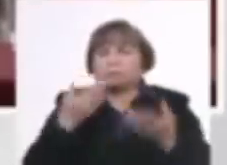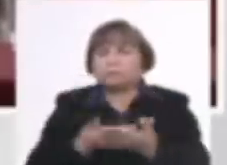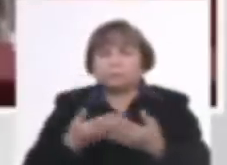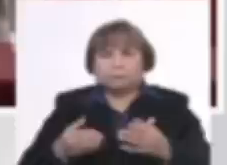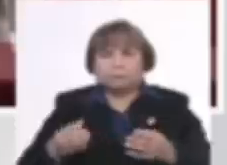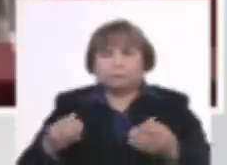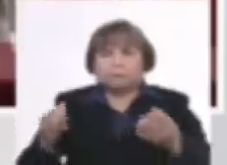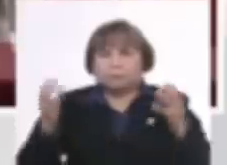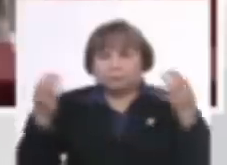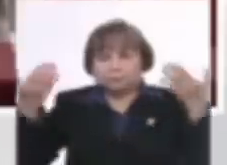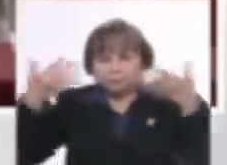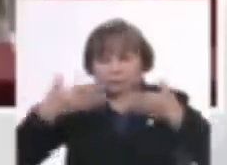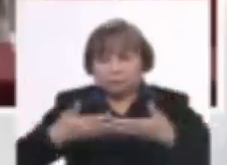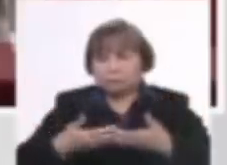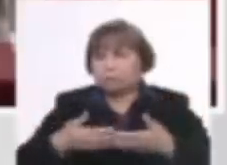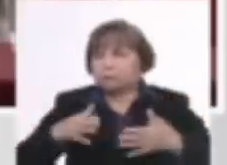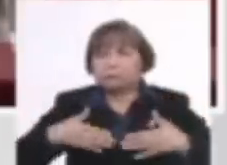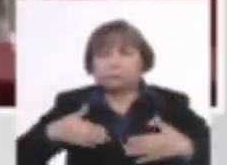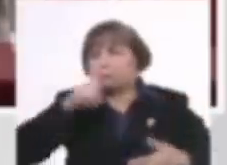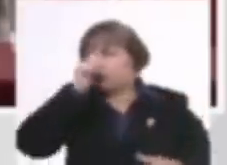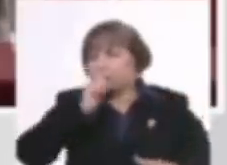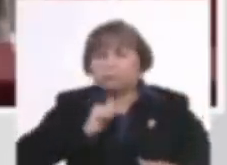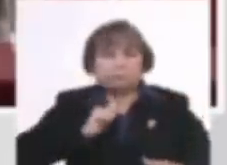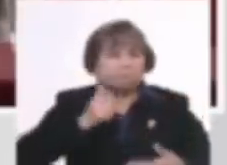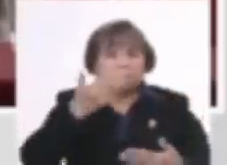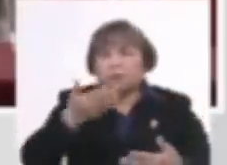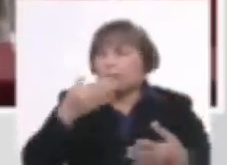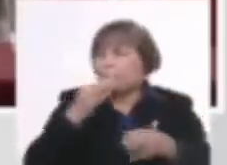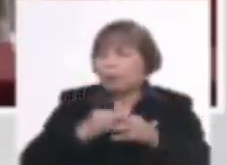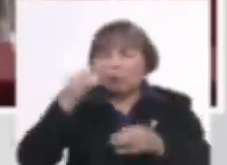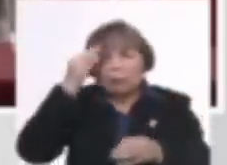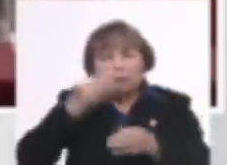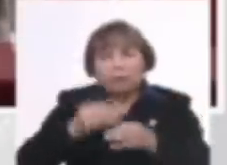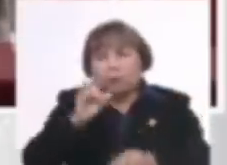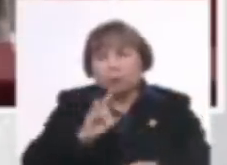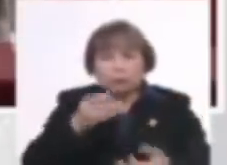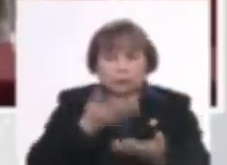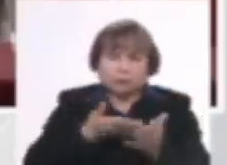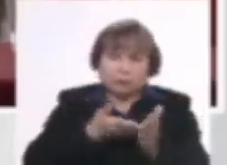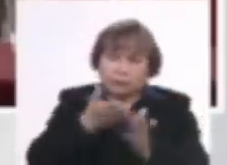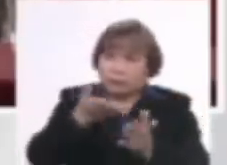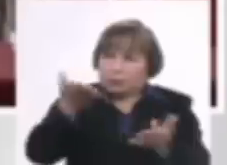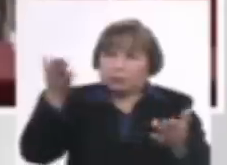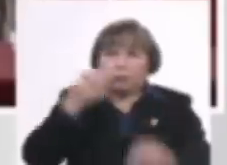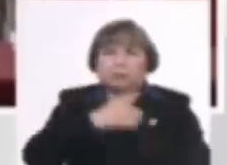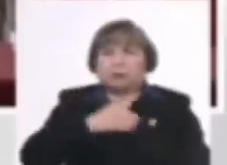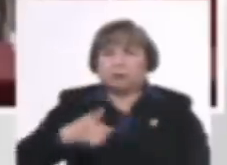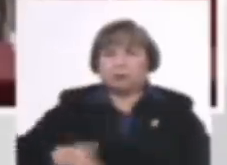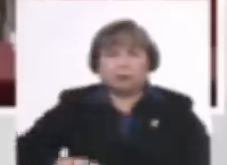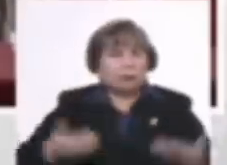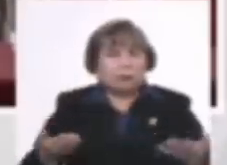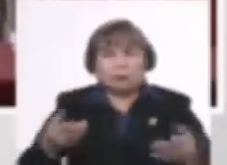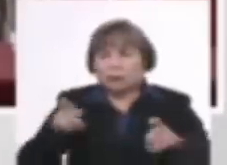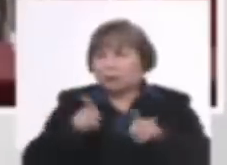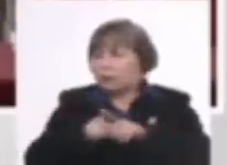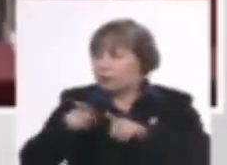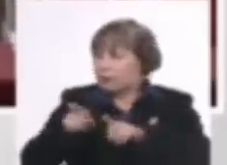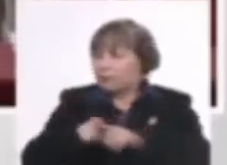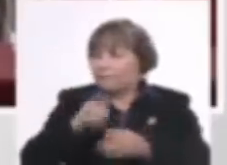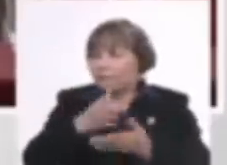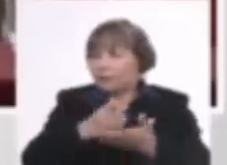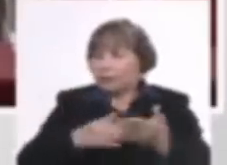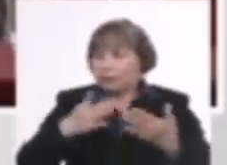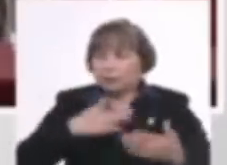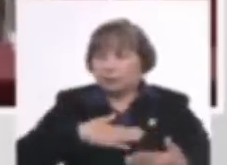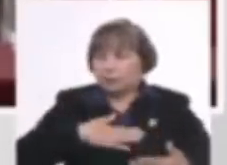sean contractuales, y no podemos tolerar que la estén utilizando de esa manera, presidente, y es por eso que también, como parte de